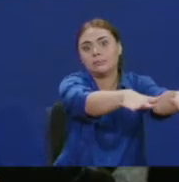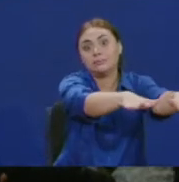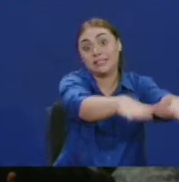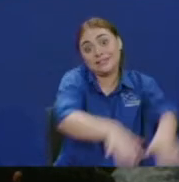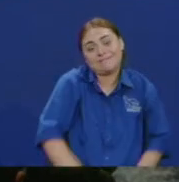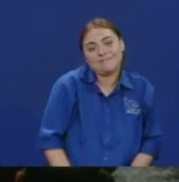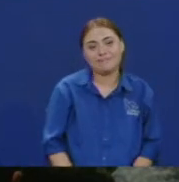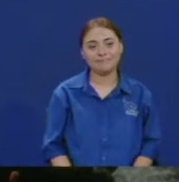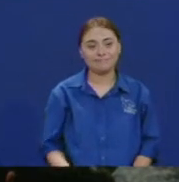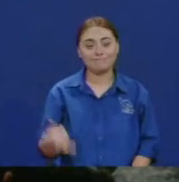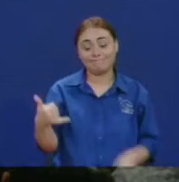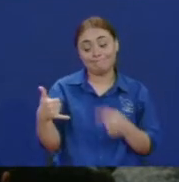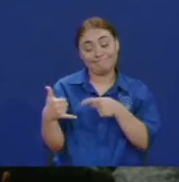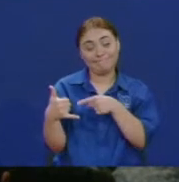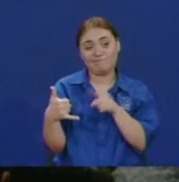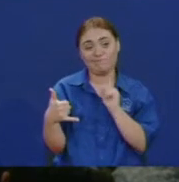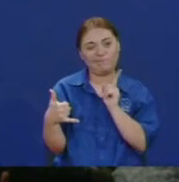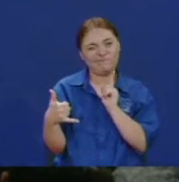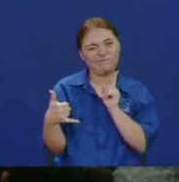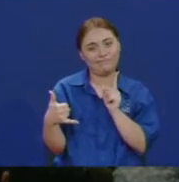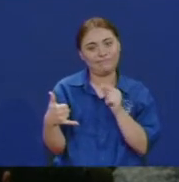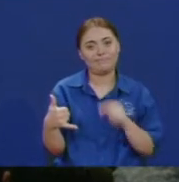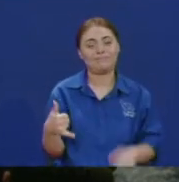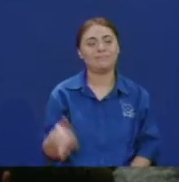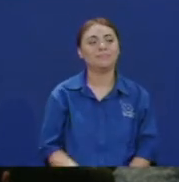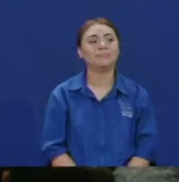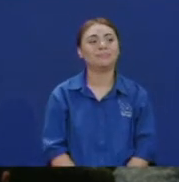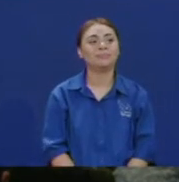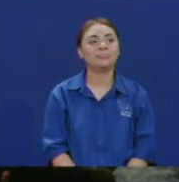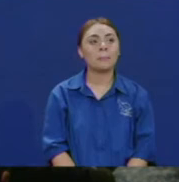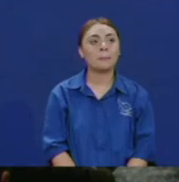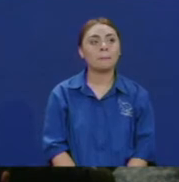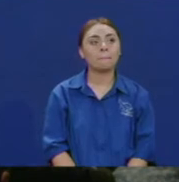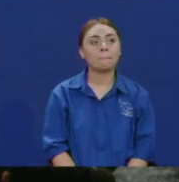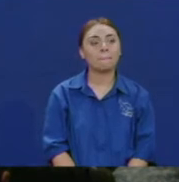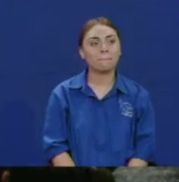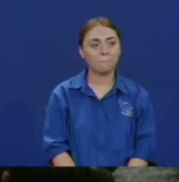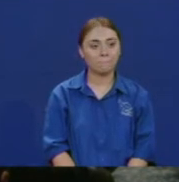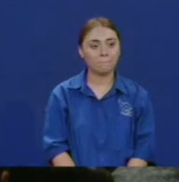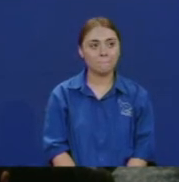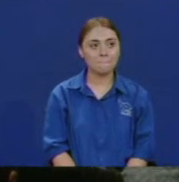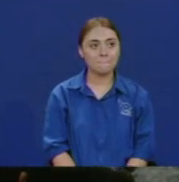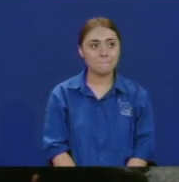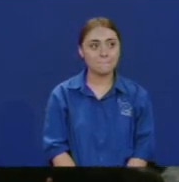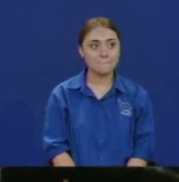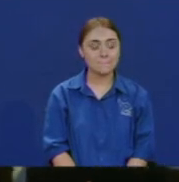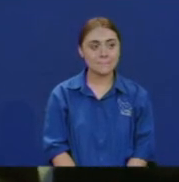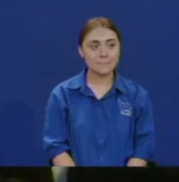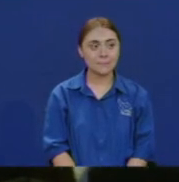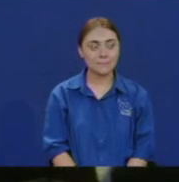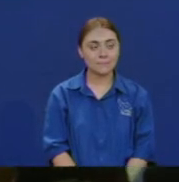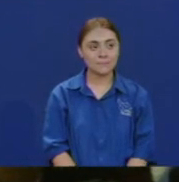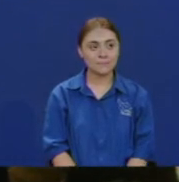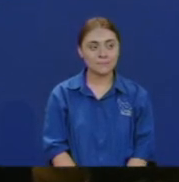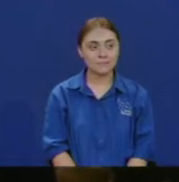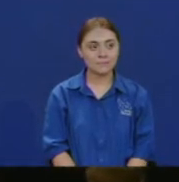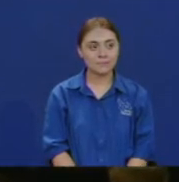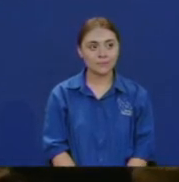Pero Sí, no, pues termina en